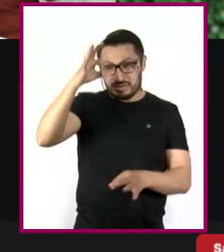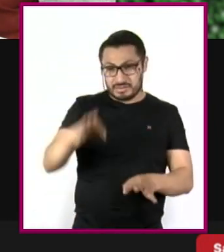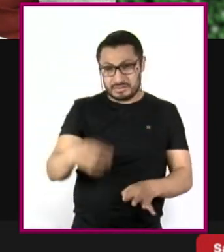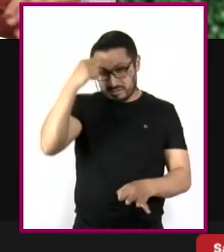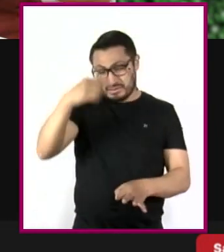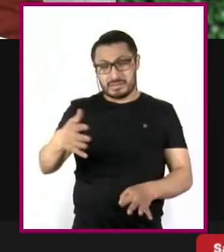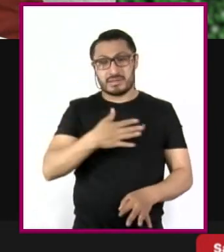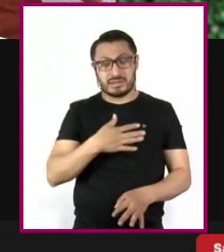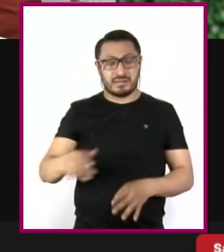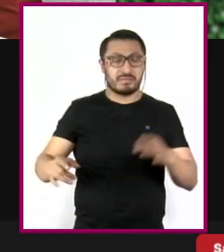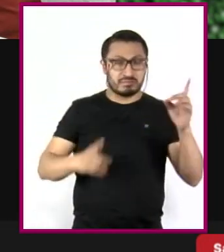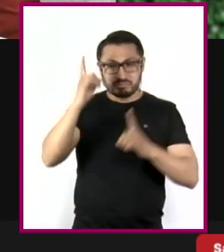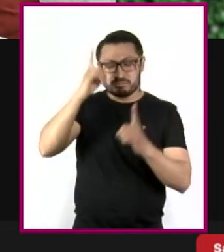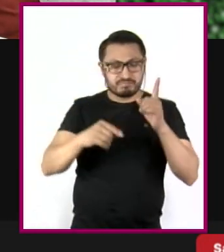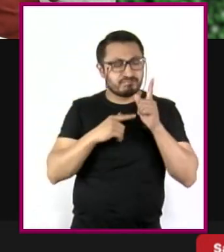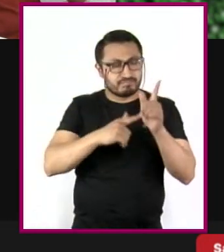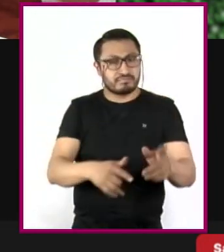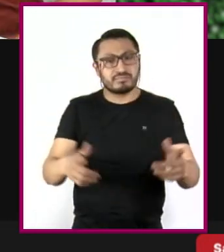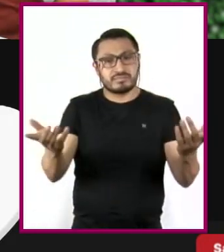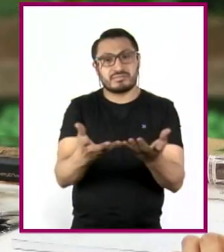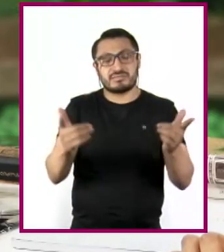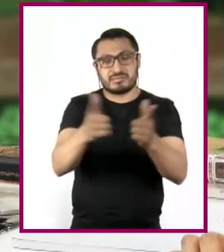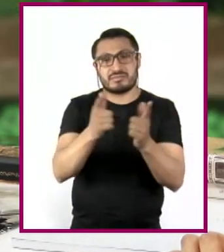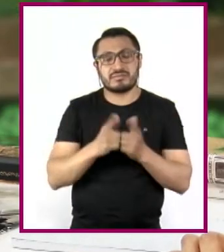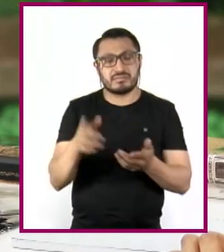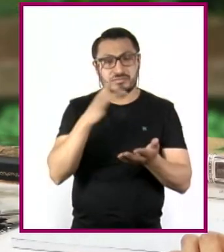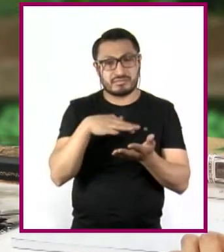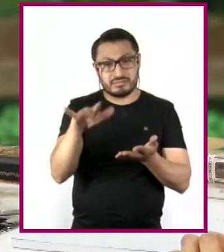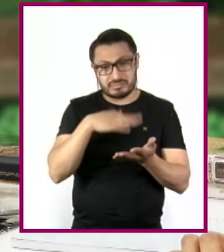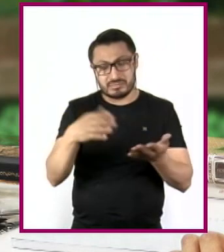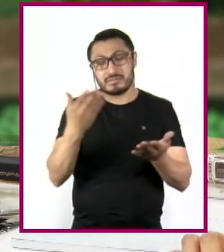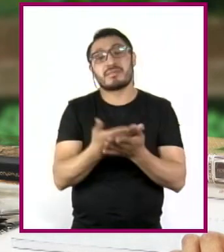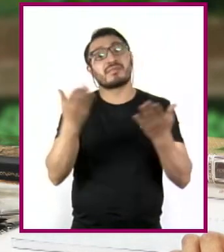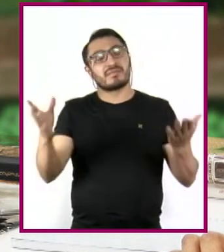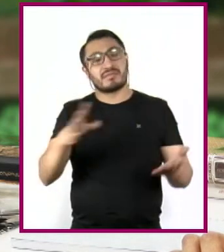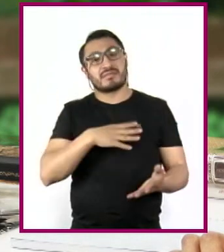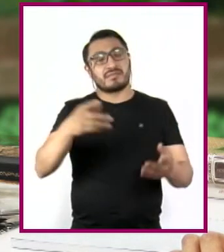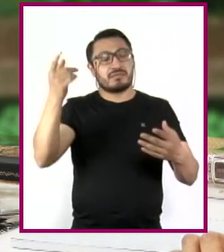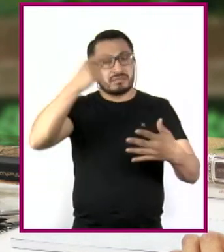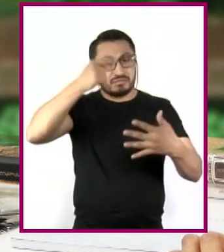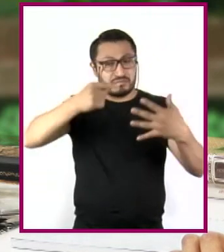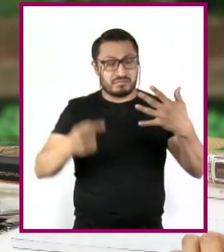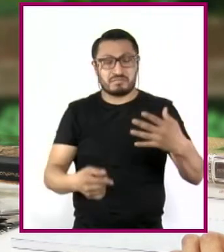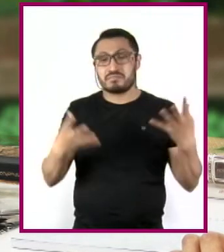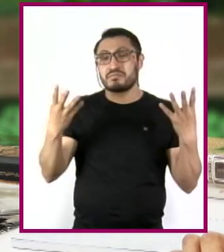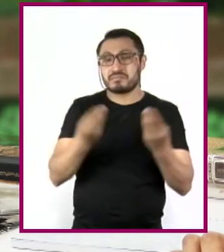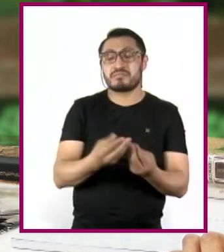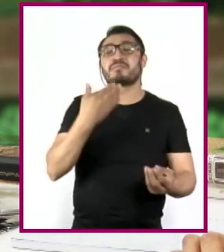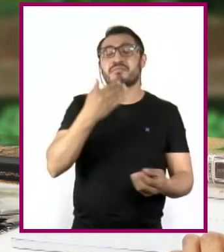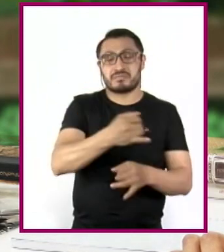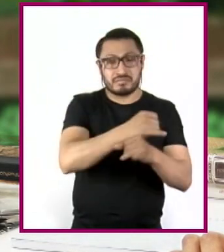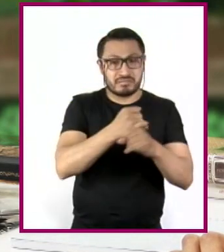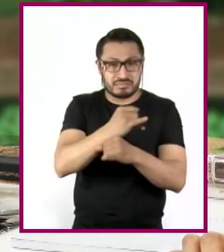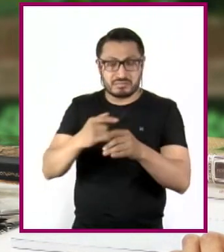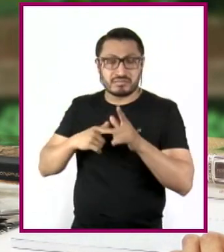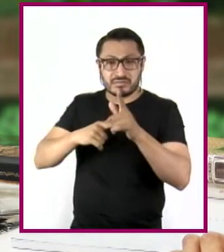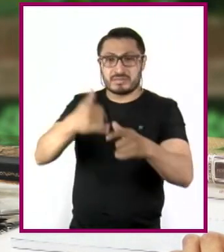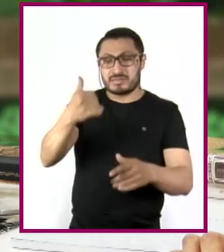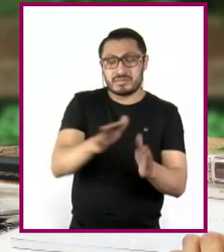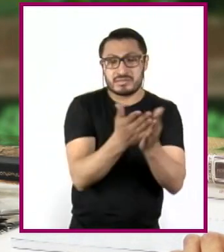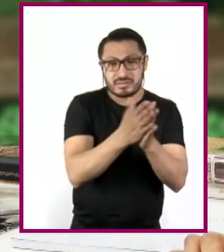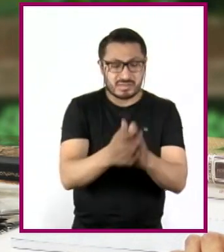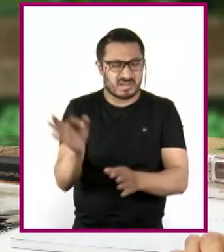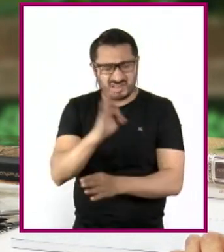mis inquietudes, formar un club de lectura. Ahora tenemos buenas pistas para seguir investigando y algunos libros que prometen